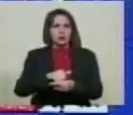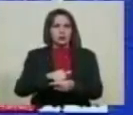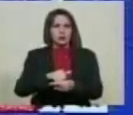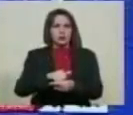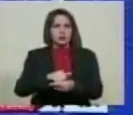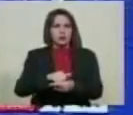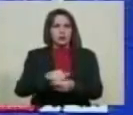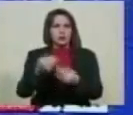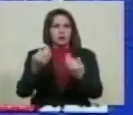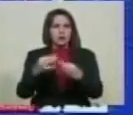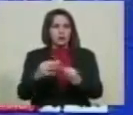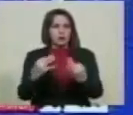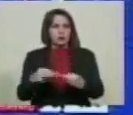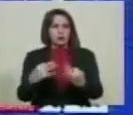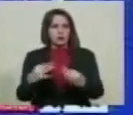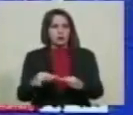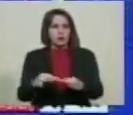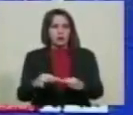regulares